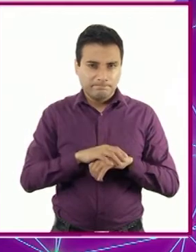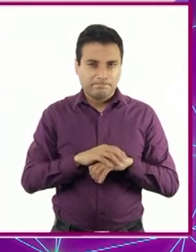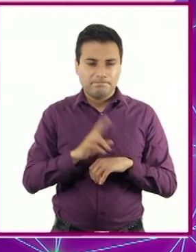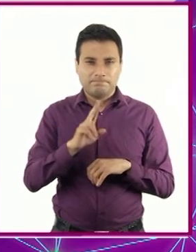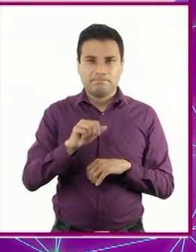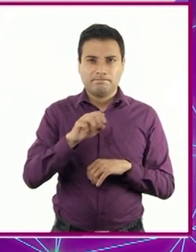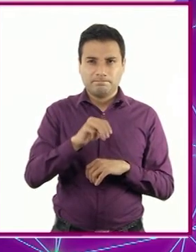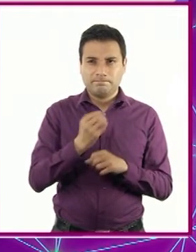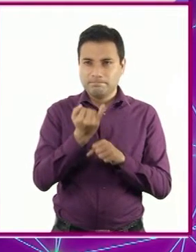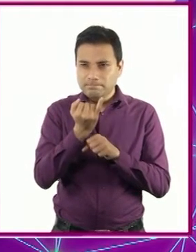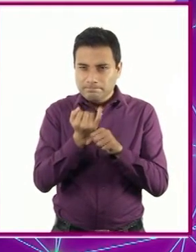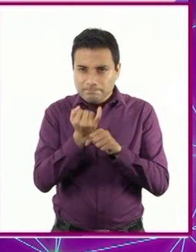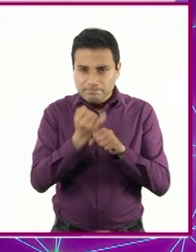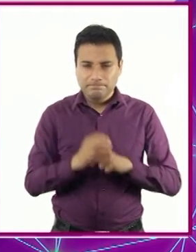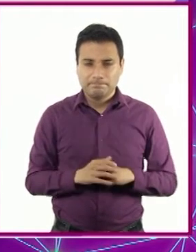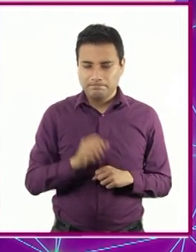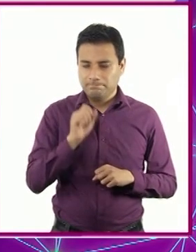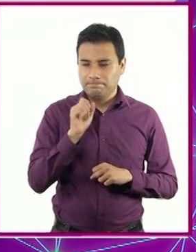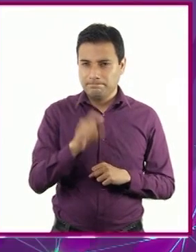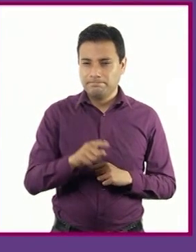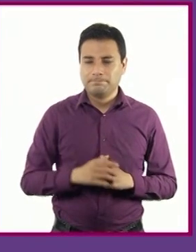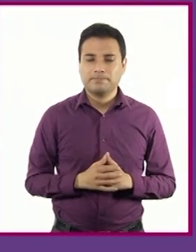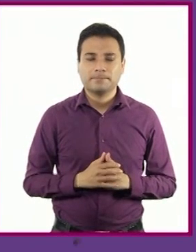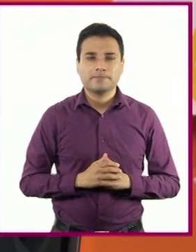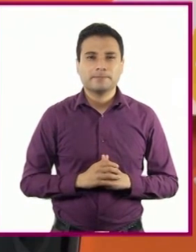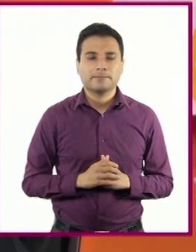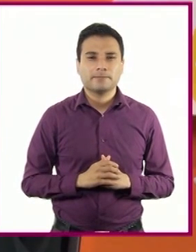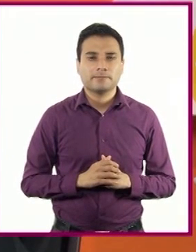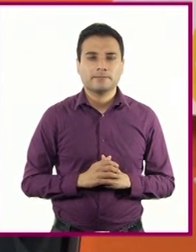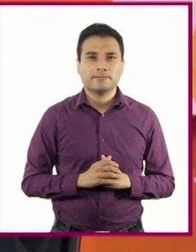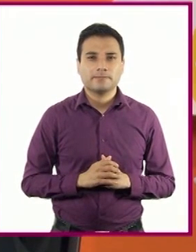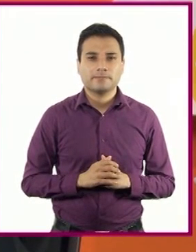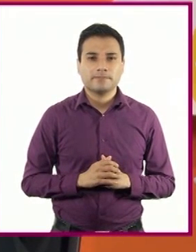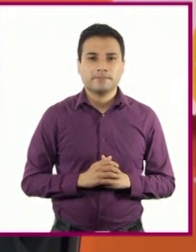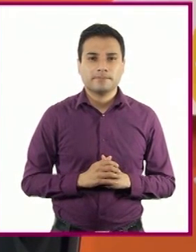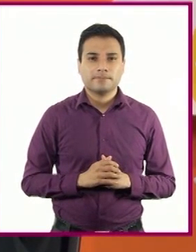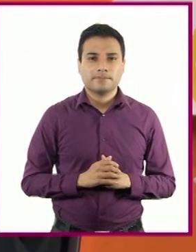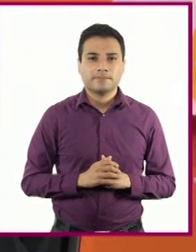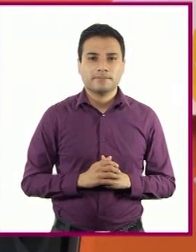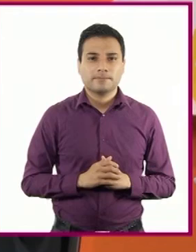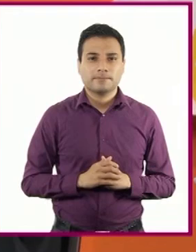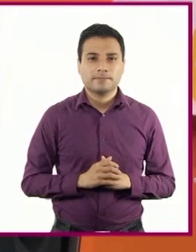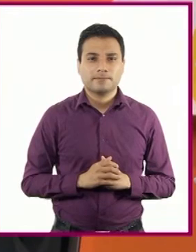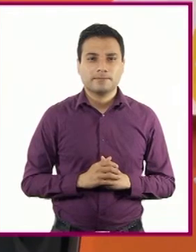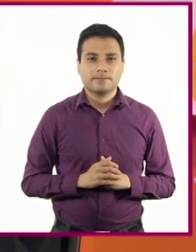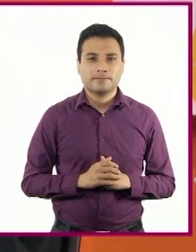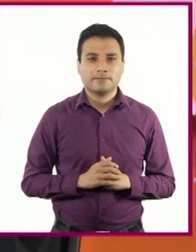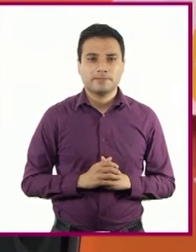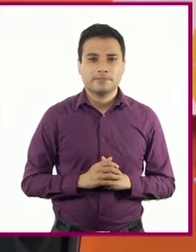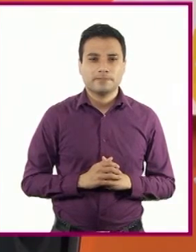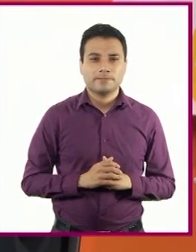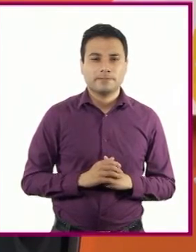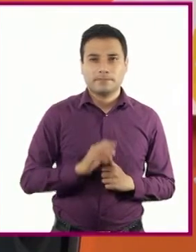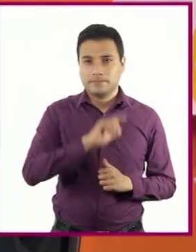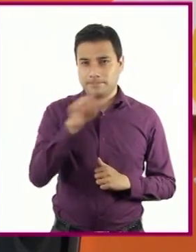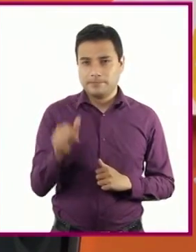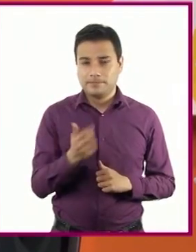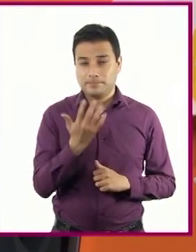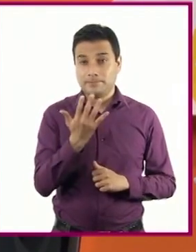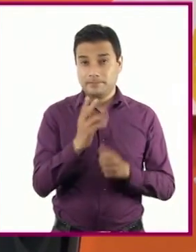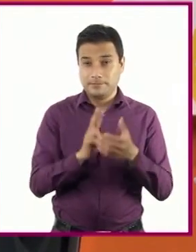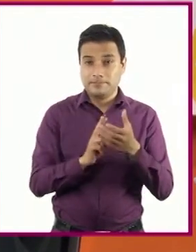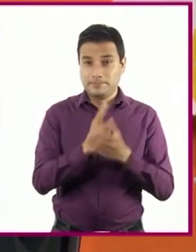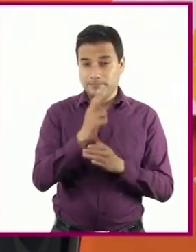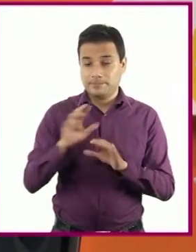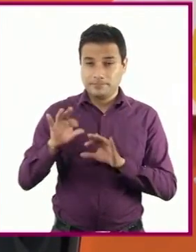la Universidad Nacional Autónoma de México. A partir de ahí realizaron la selección de alrededor de 50